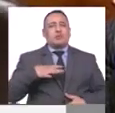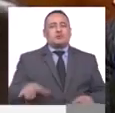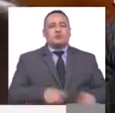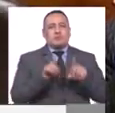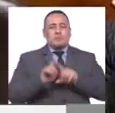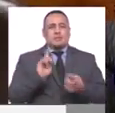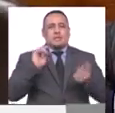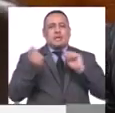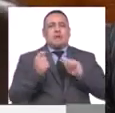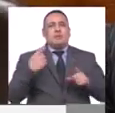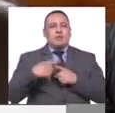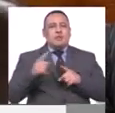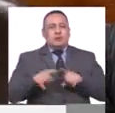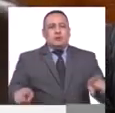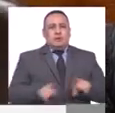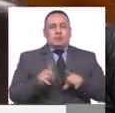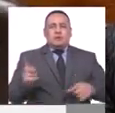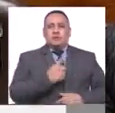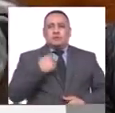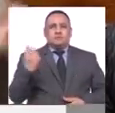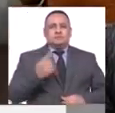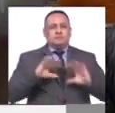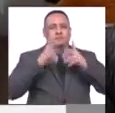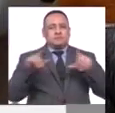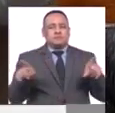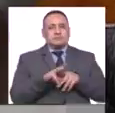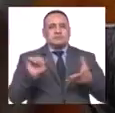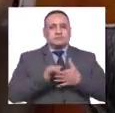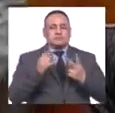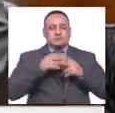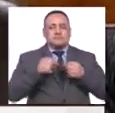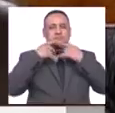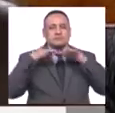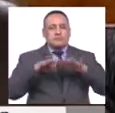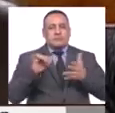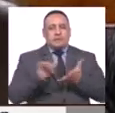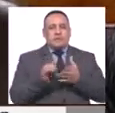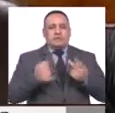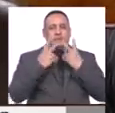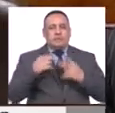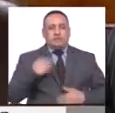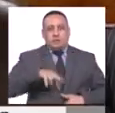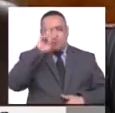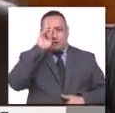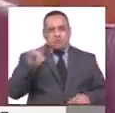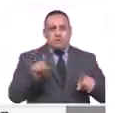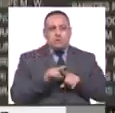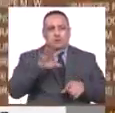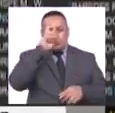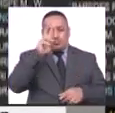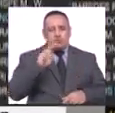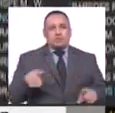del cambio climático del planeta. Y tenemos la bendición de que esté en el Perú, entre Cusco